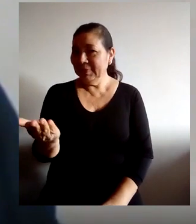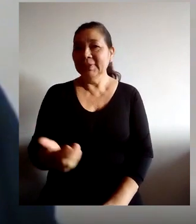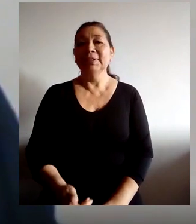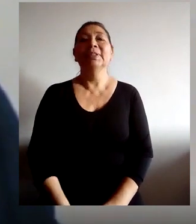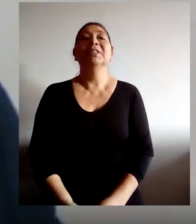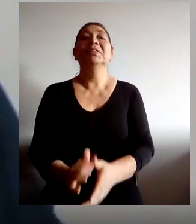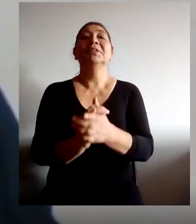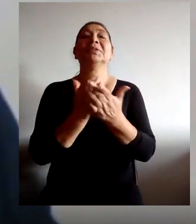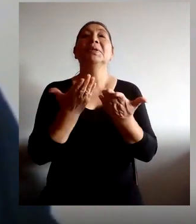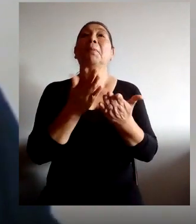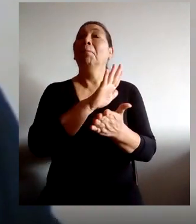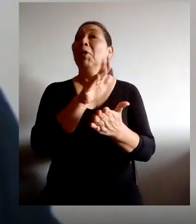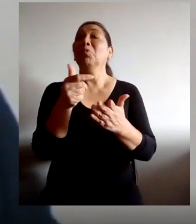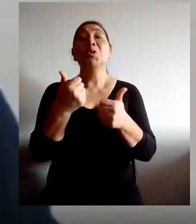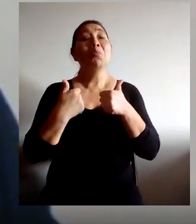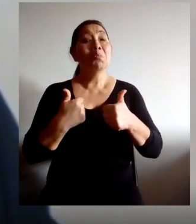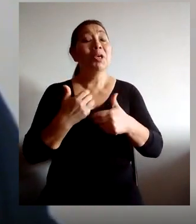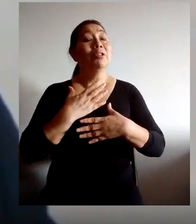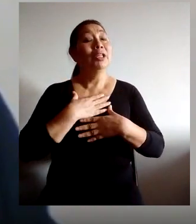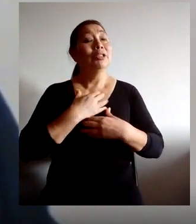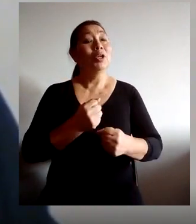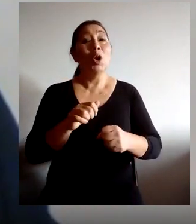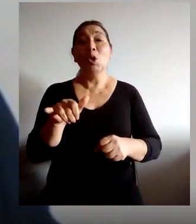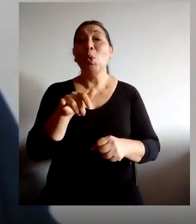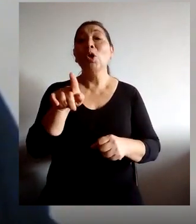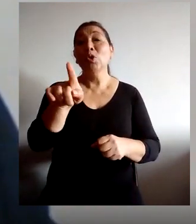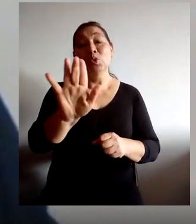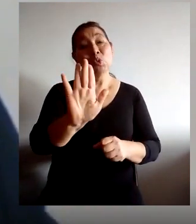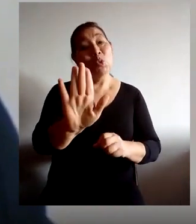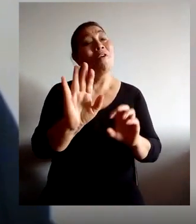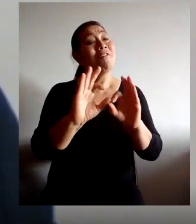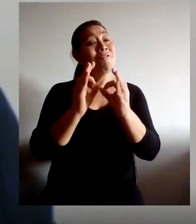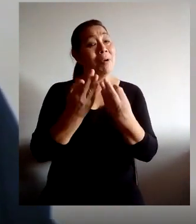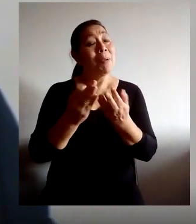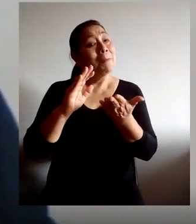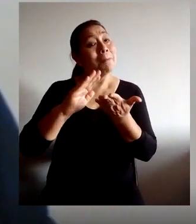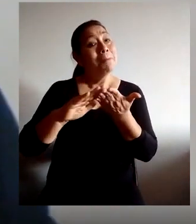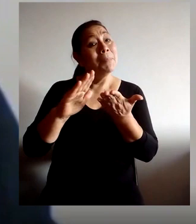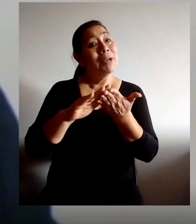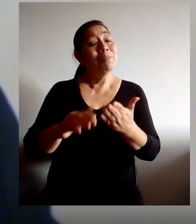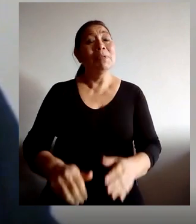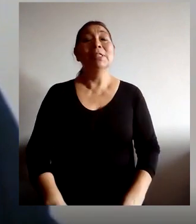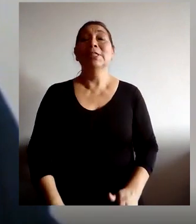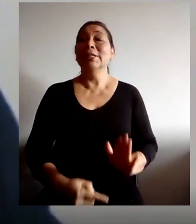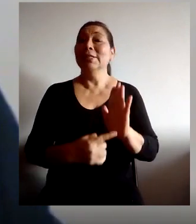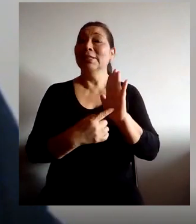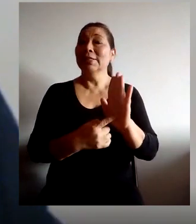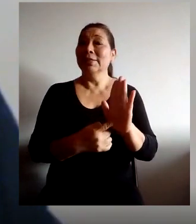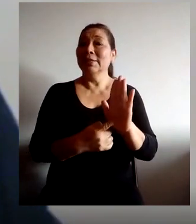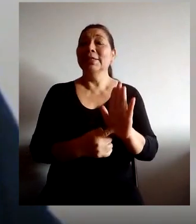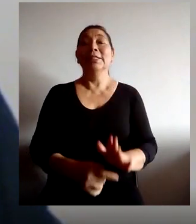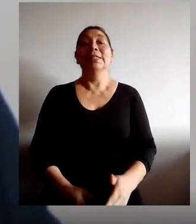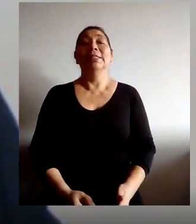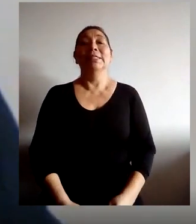tengo una presentación que proyectar en el presente caso. Voy a activar la presentación, señor presidente.